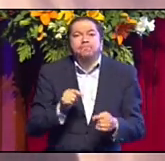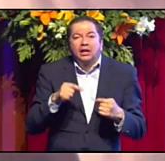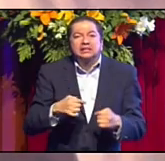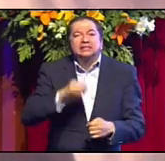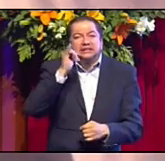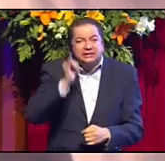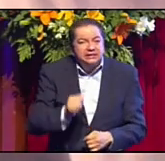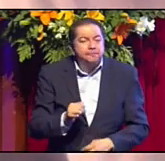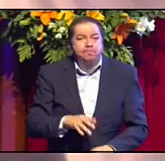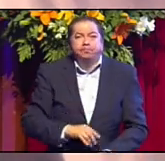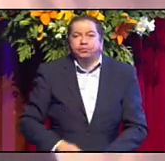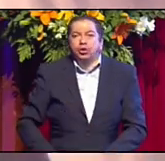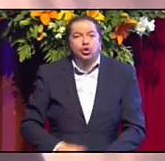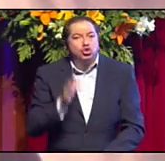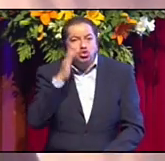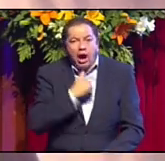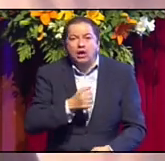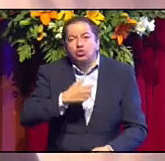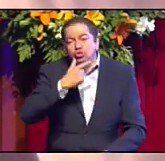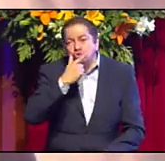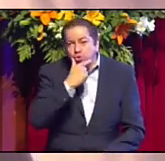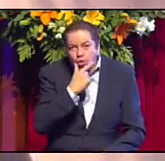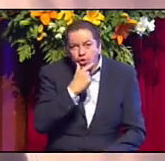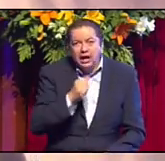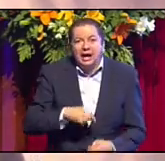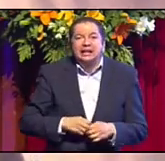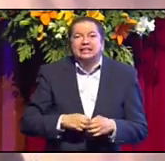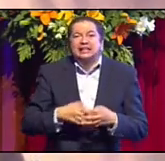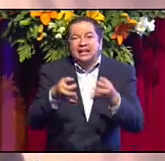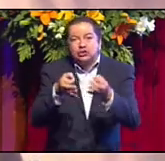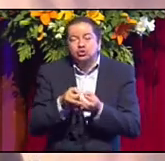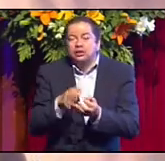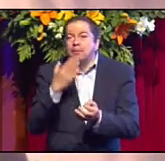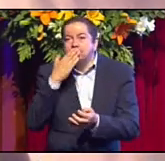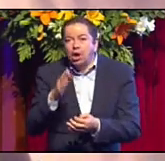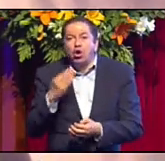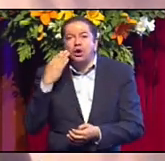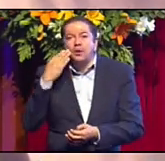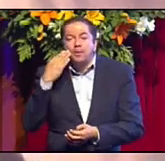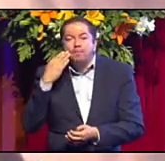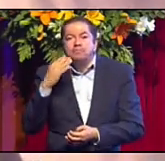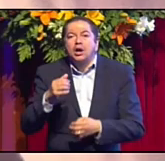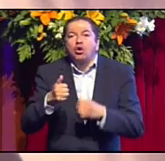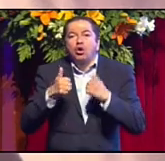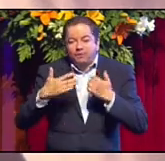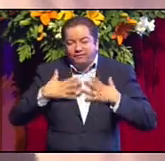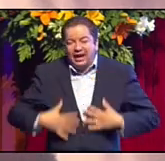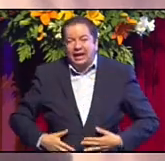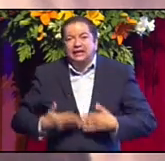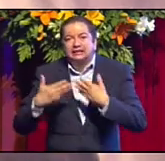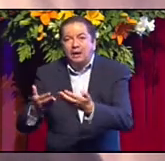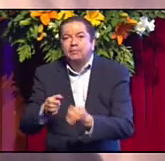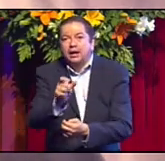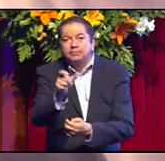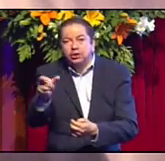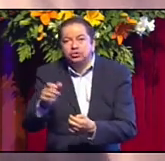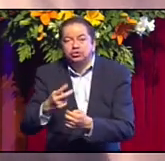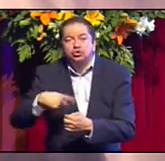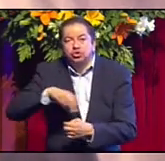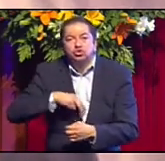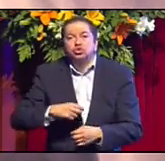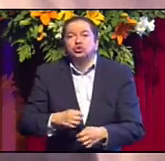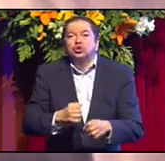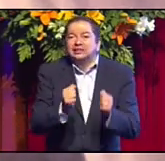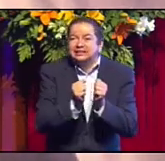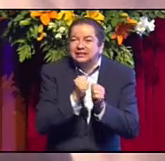sin lugar a dudas, el resultado es mejor bienestar para nuestra gente. Por lo mismo es tan importante el trabajo